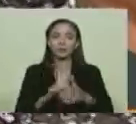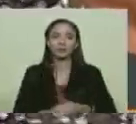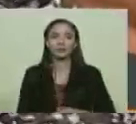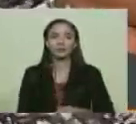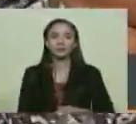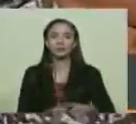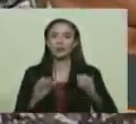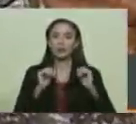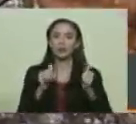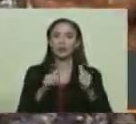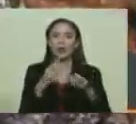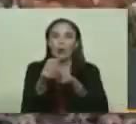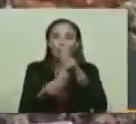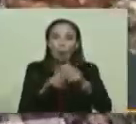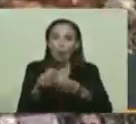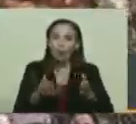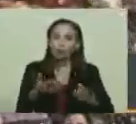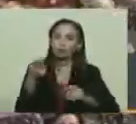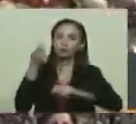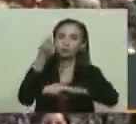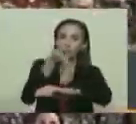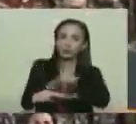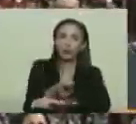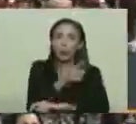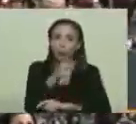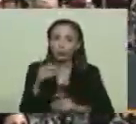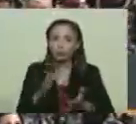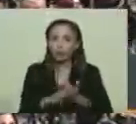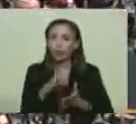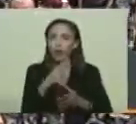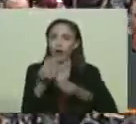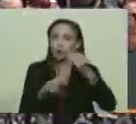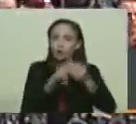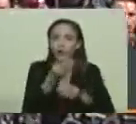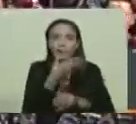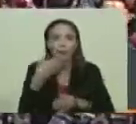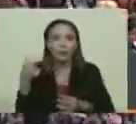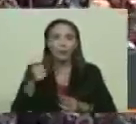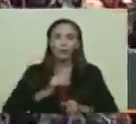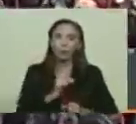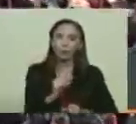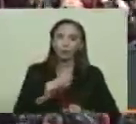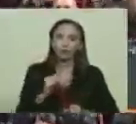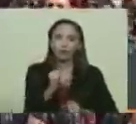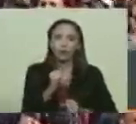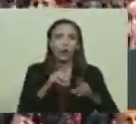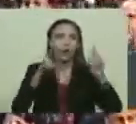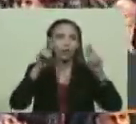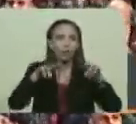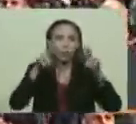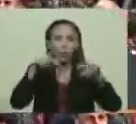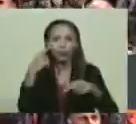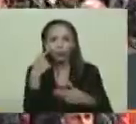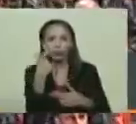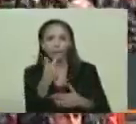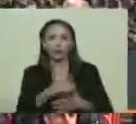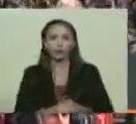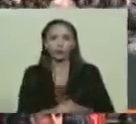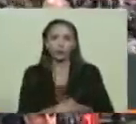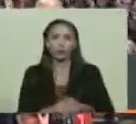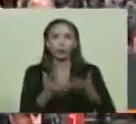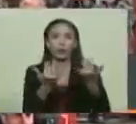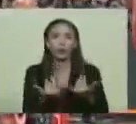de una larga carrera que los debe llevar a ustedes a ser la mejor policía que jamás se haya conocido en